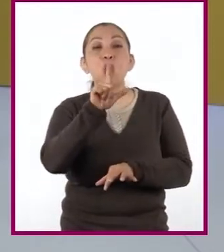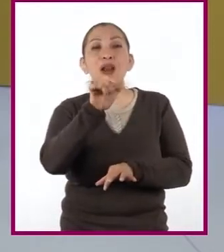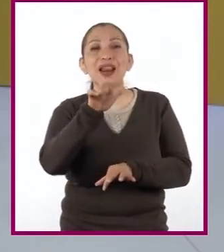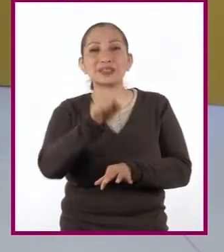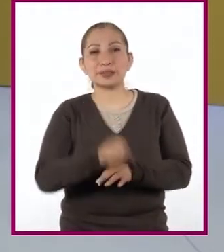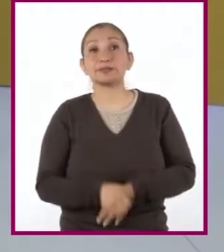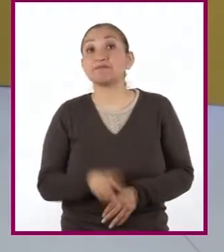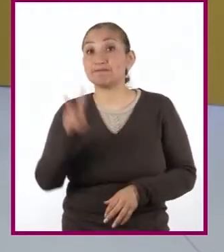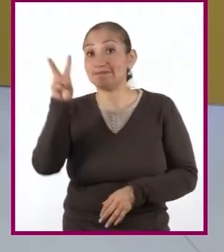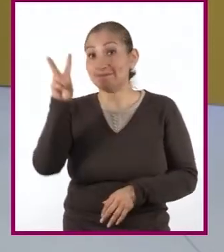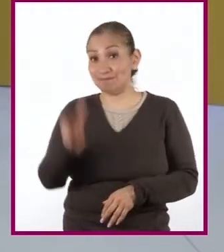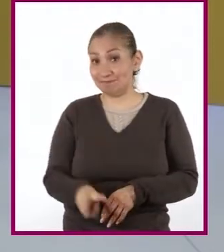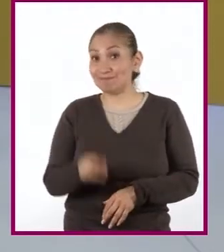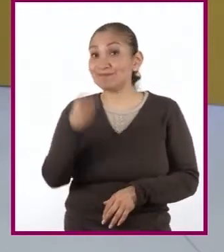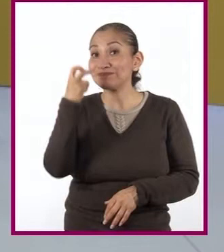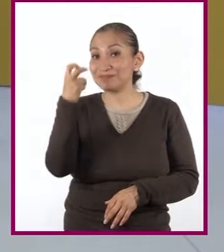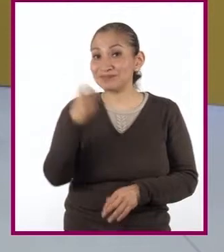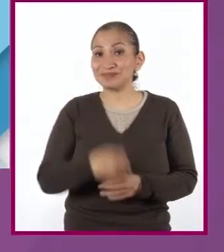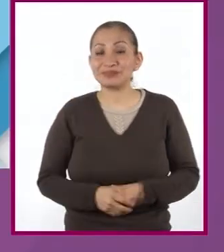Es correcto.